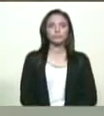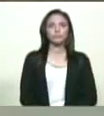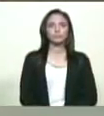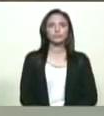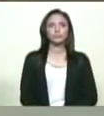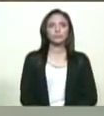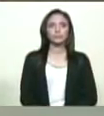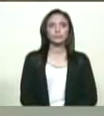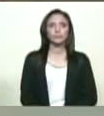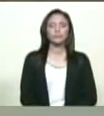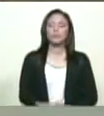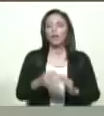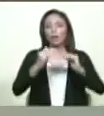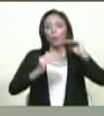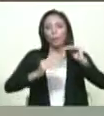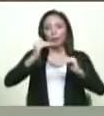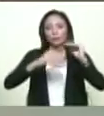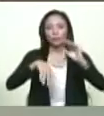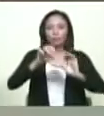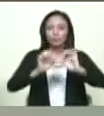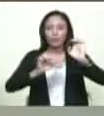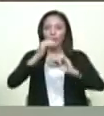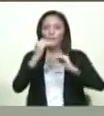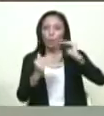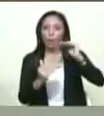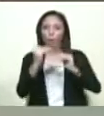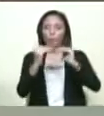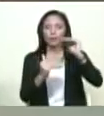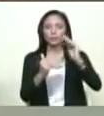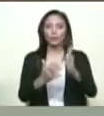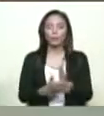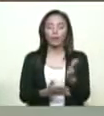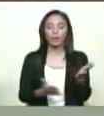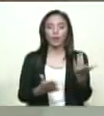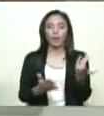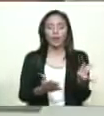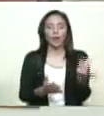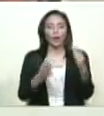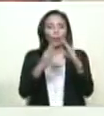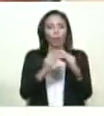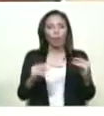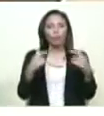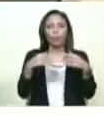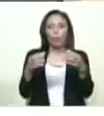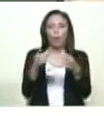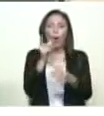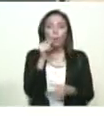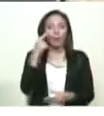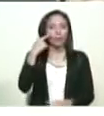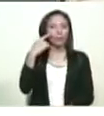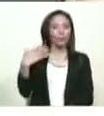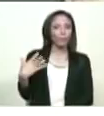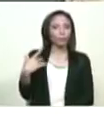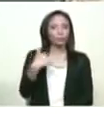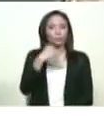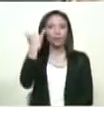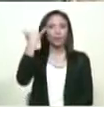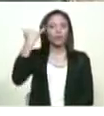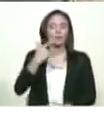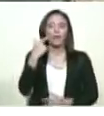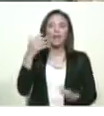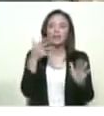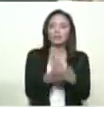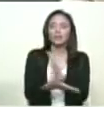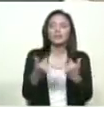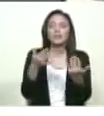cuando hacemos la comparación con la cita ganancia na que define una